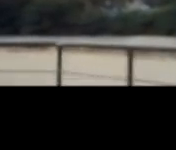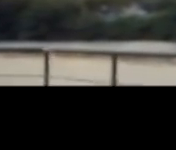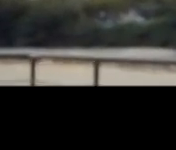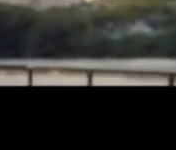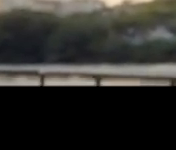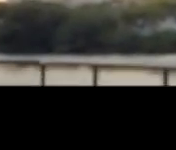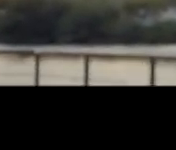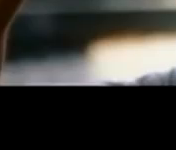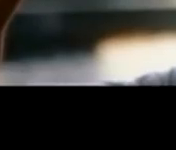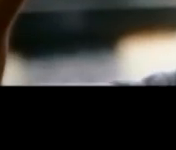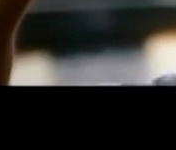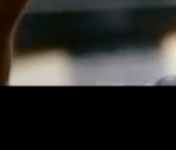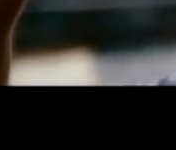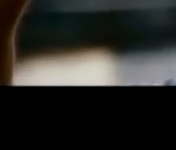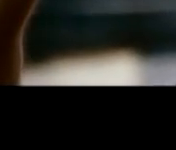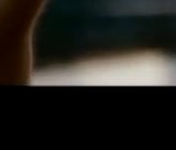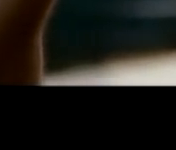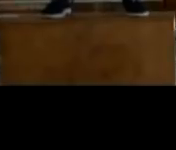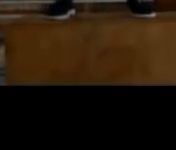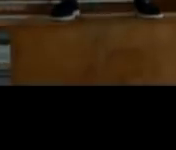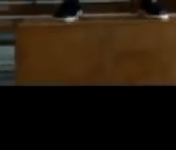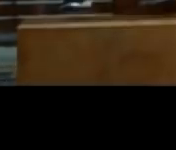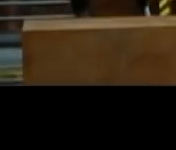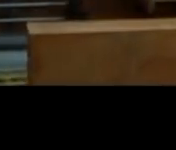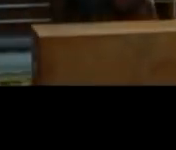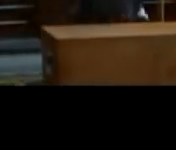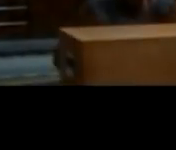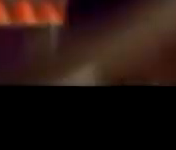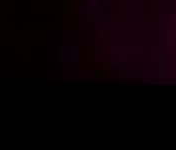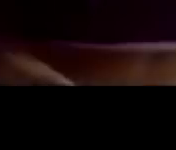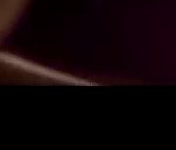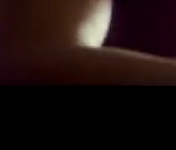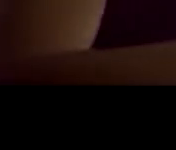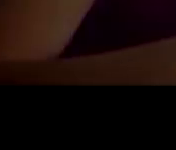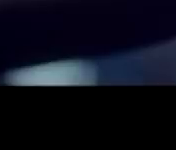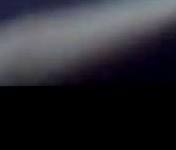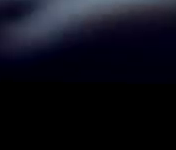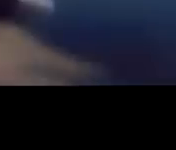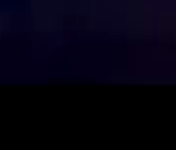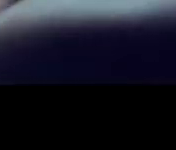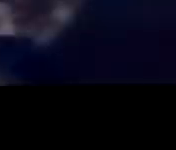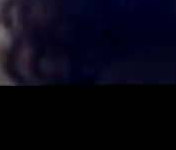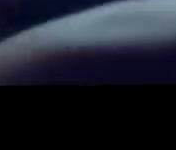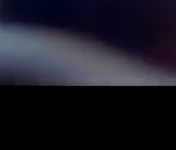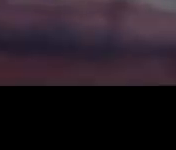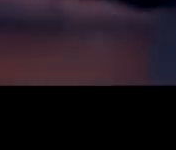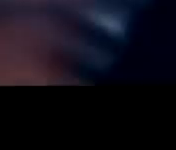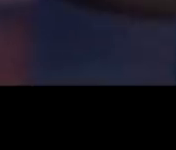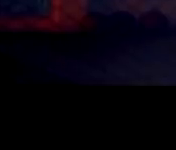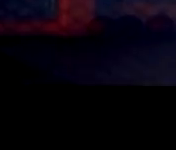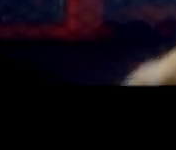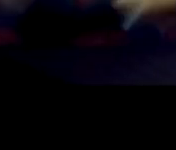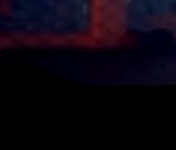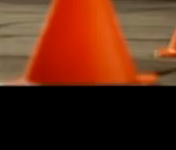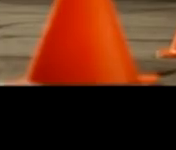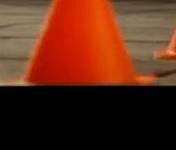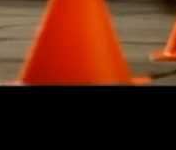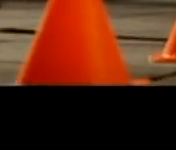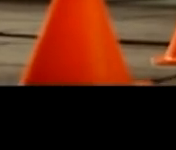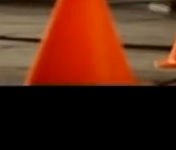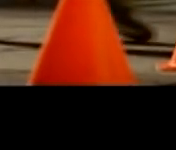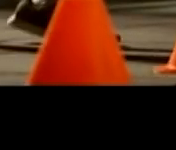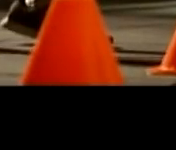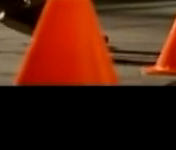para ti y active de gatorade agua con dos sabores ligeros electrolitos y vitaminas para ayudarte a